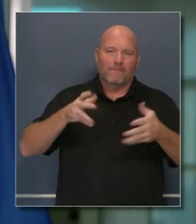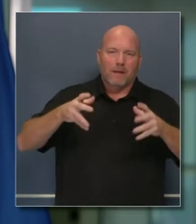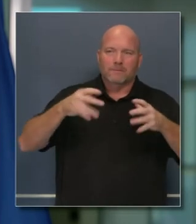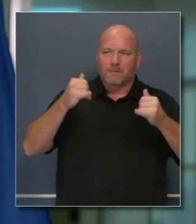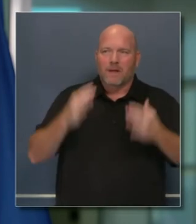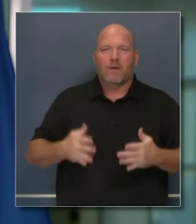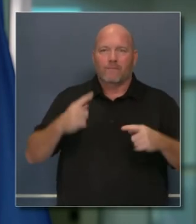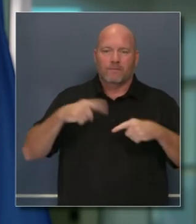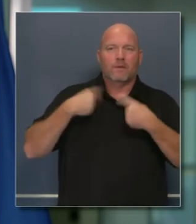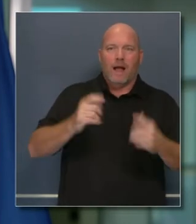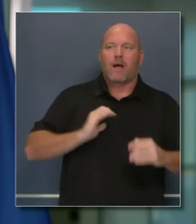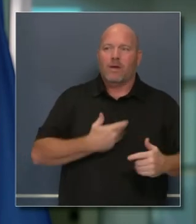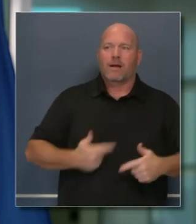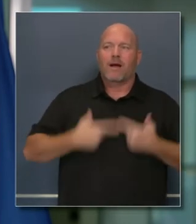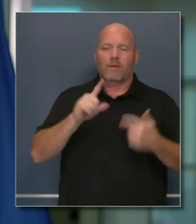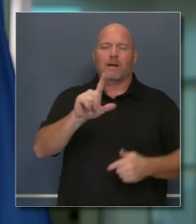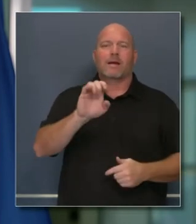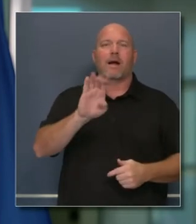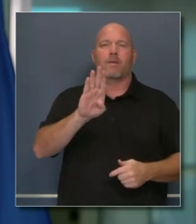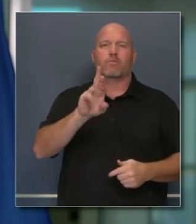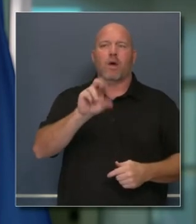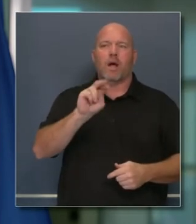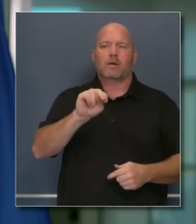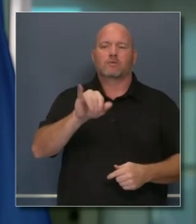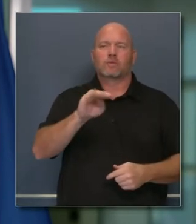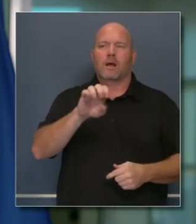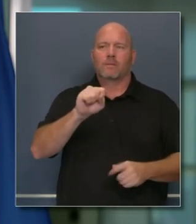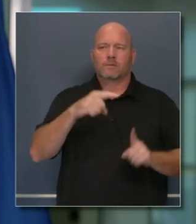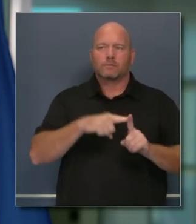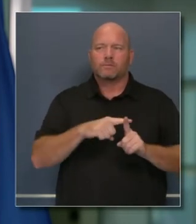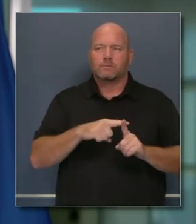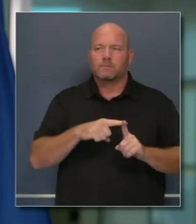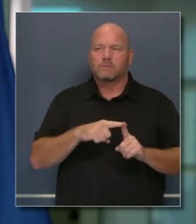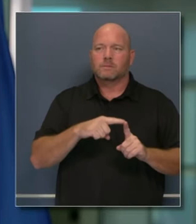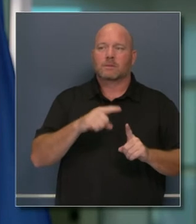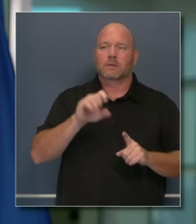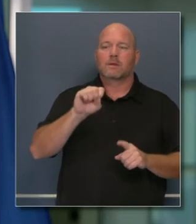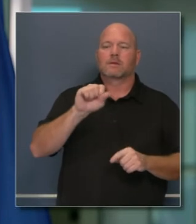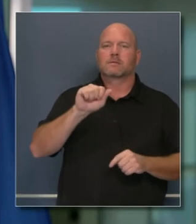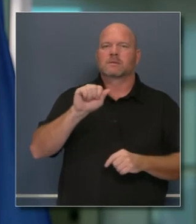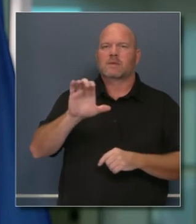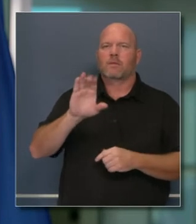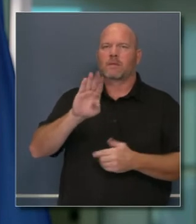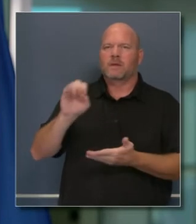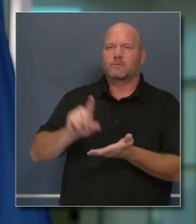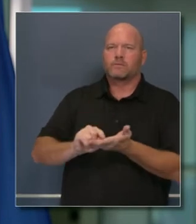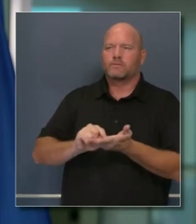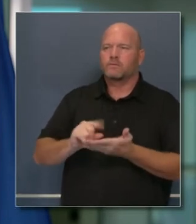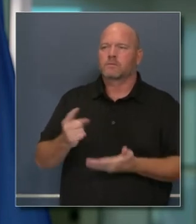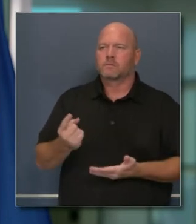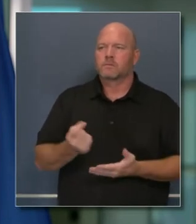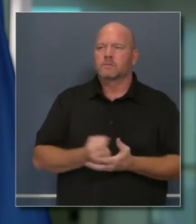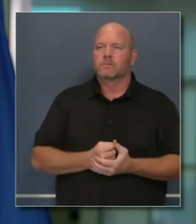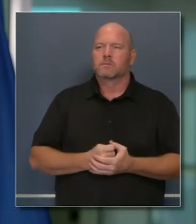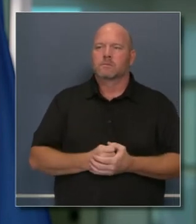de baloncesto más geniales que jamás haya vivido, LeBron James. Que tengan cuidado.